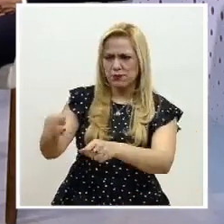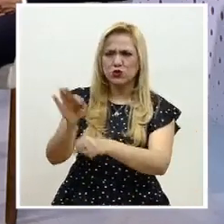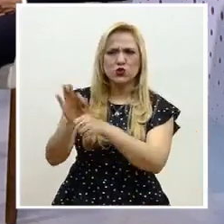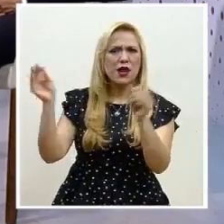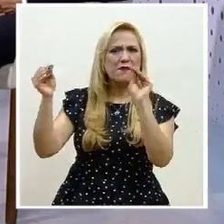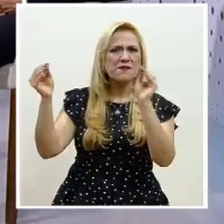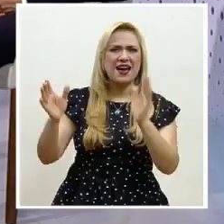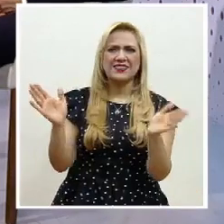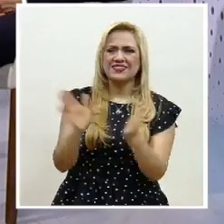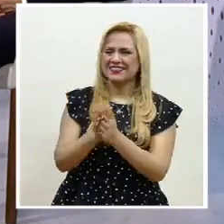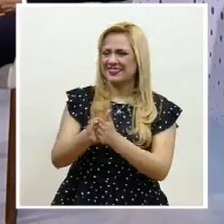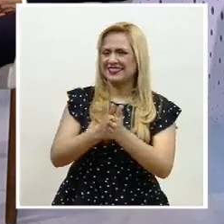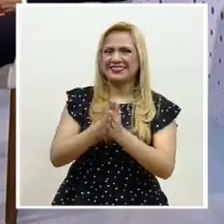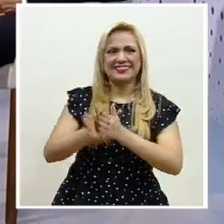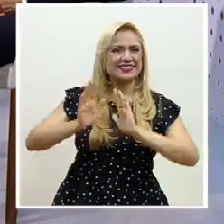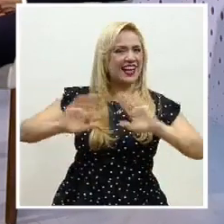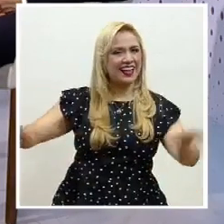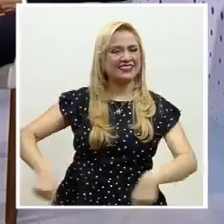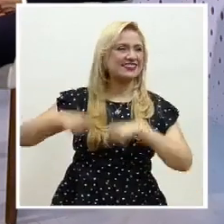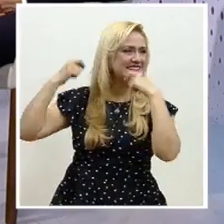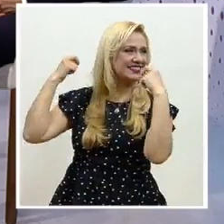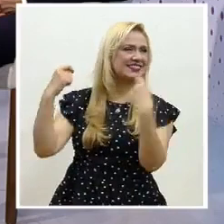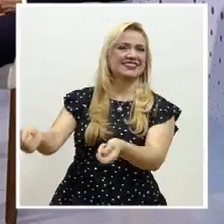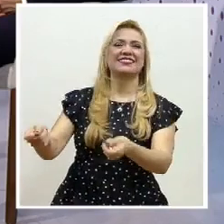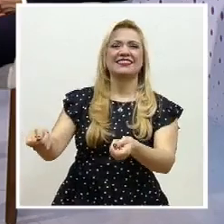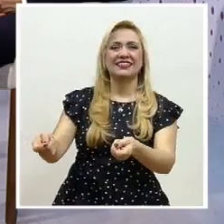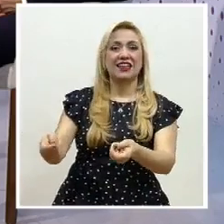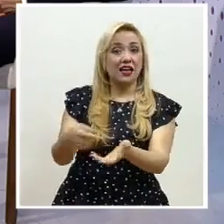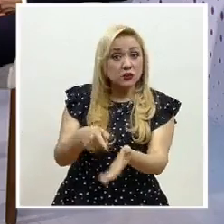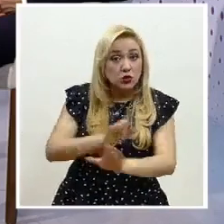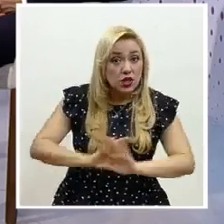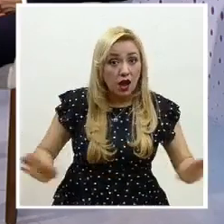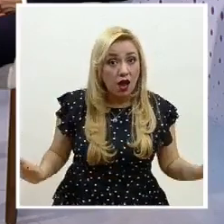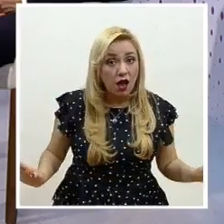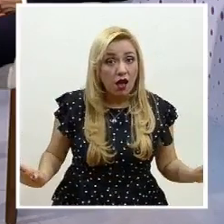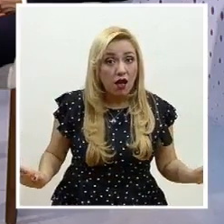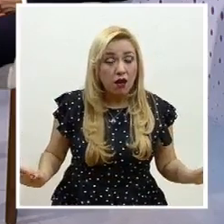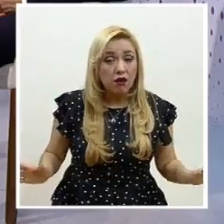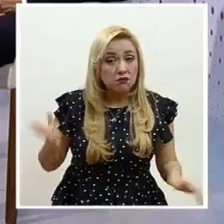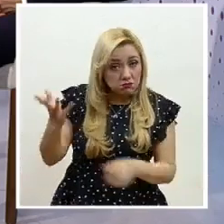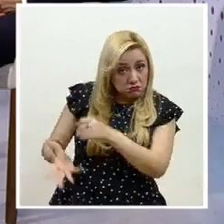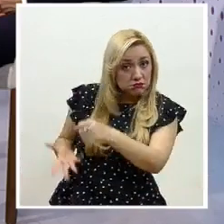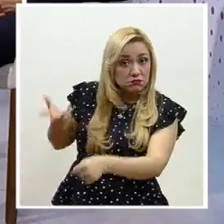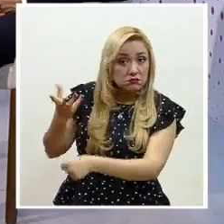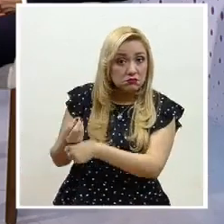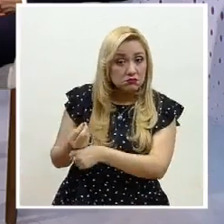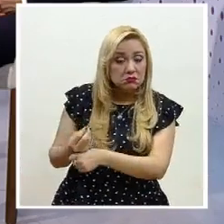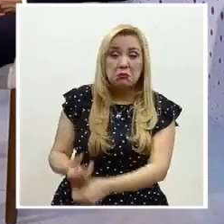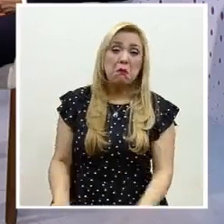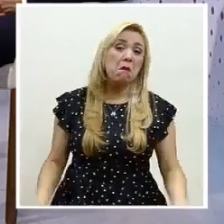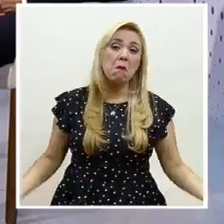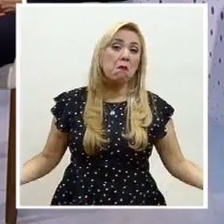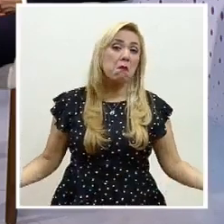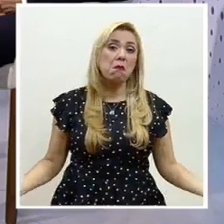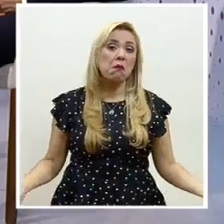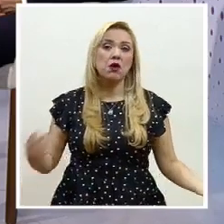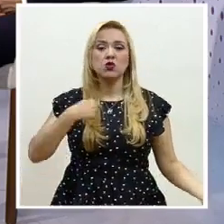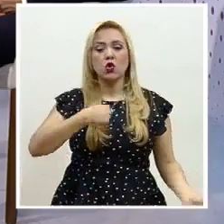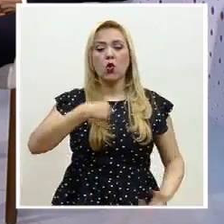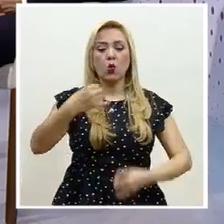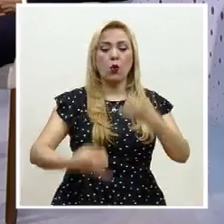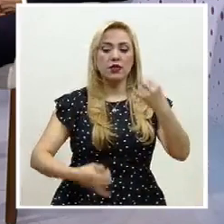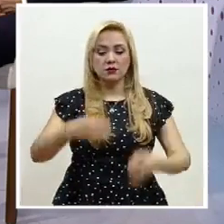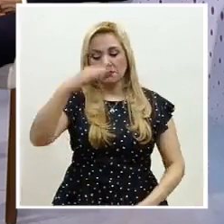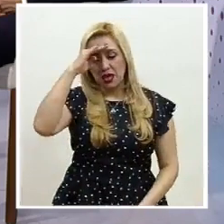sentencia estimativa en donde, pues te concedo el amparo, como si con eso bastara para una restitución de un derecho, ¿no? Con solo porque yo como